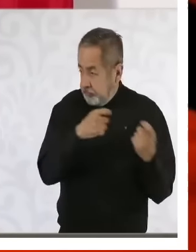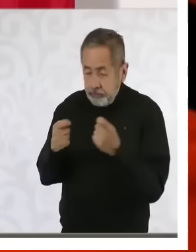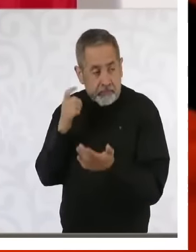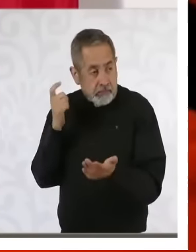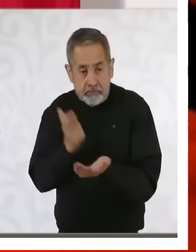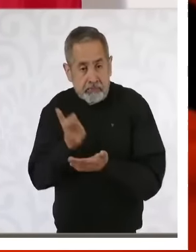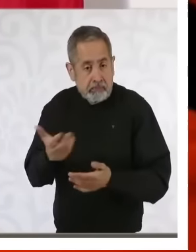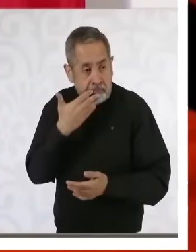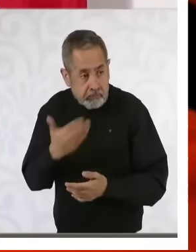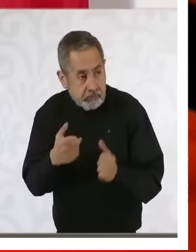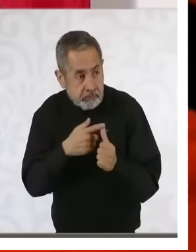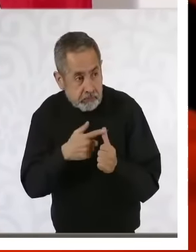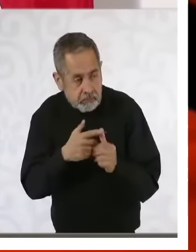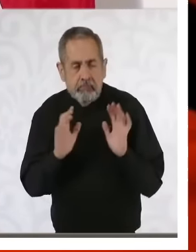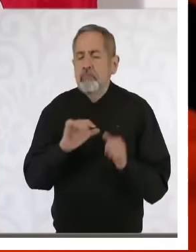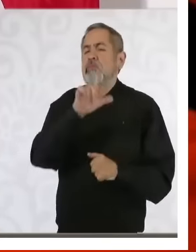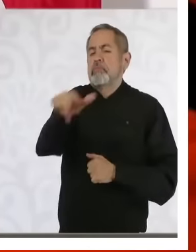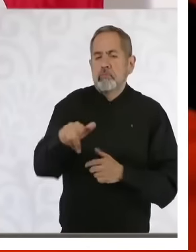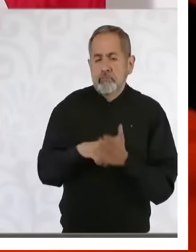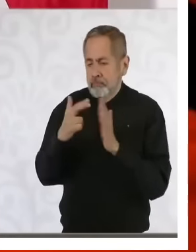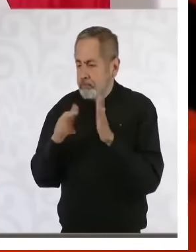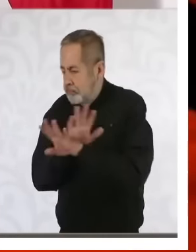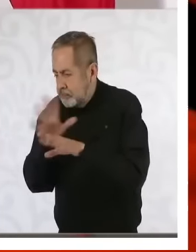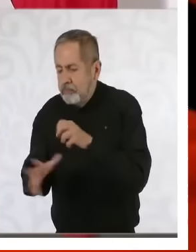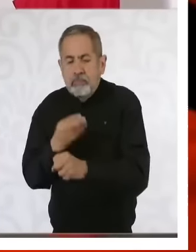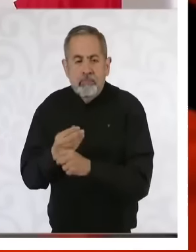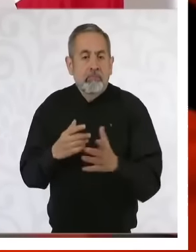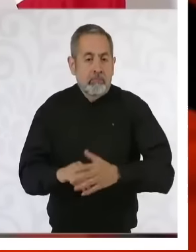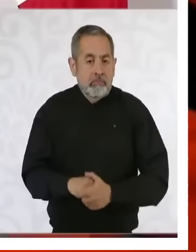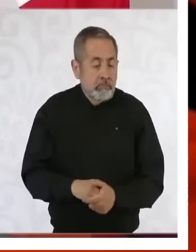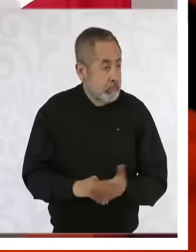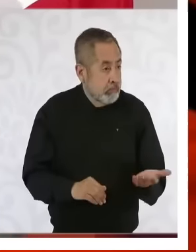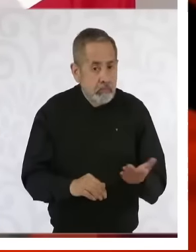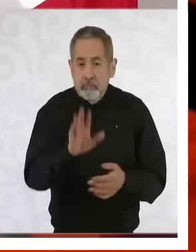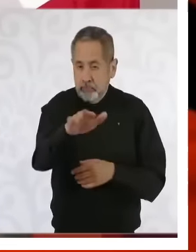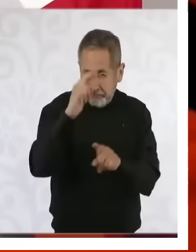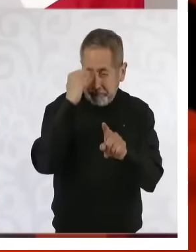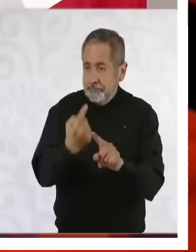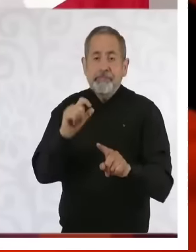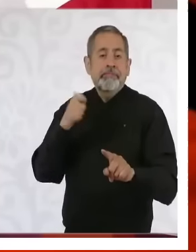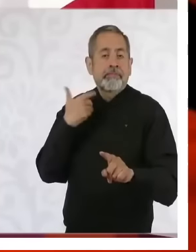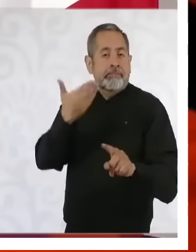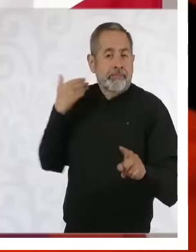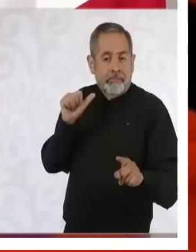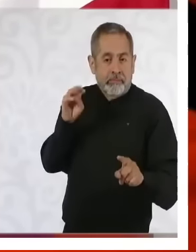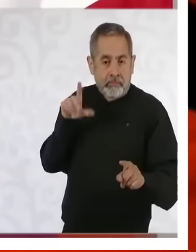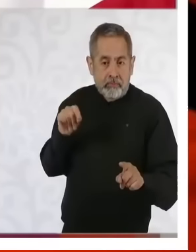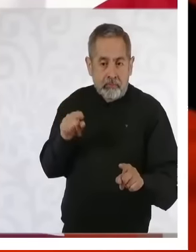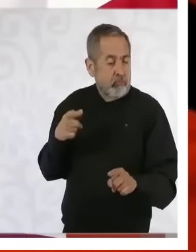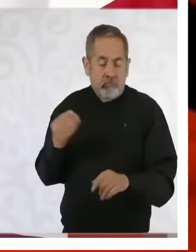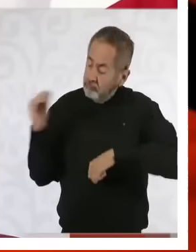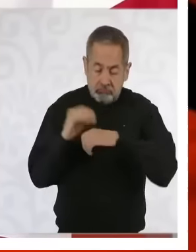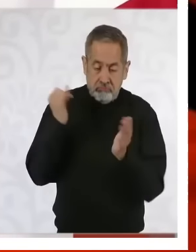más, sin reforma fiscal el presidente López Obrador aumentó los ingresos de manera significativa, porque